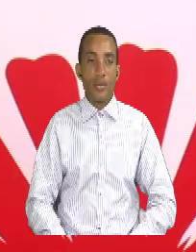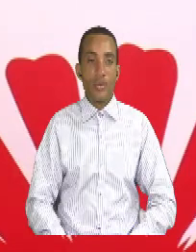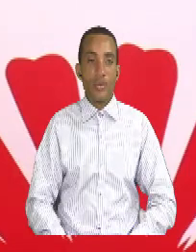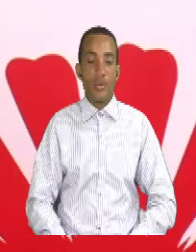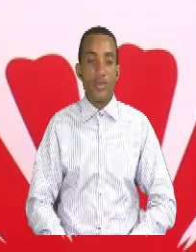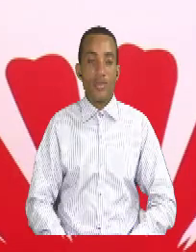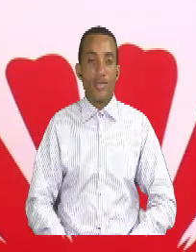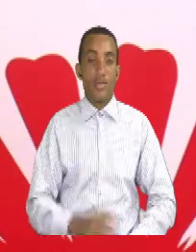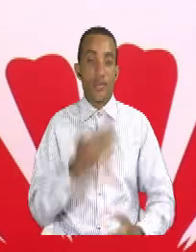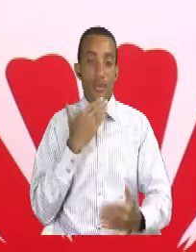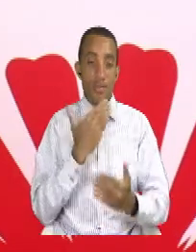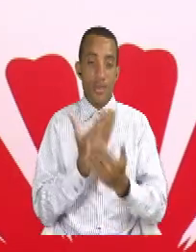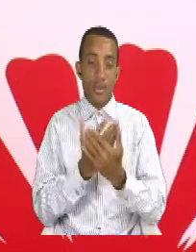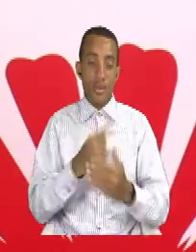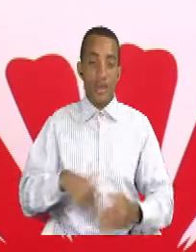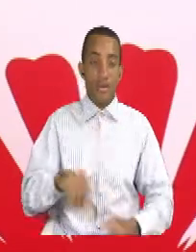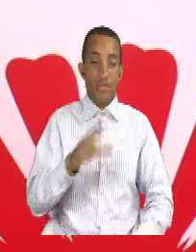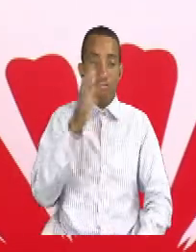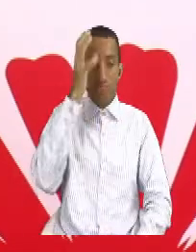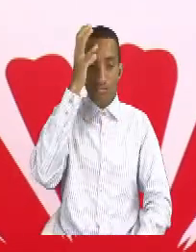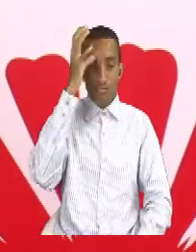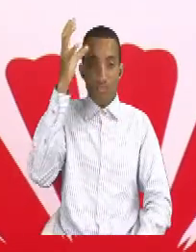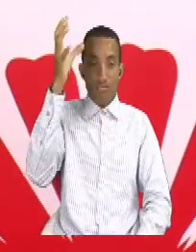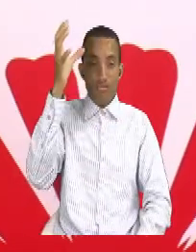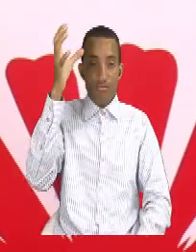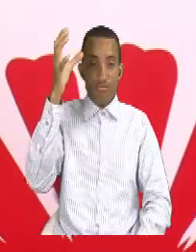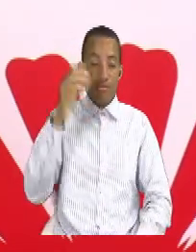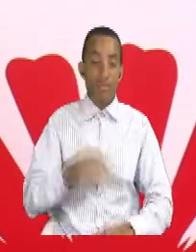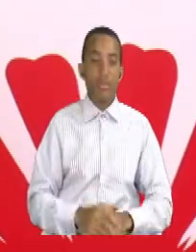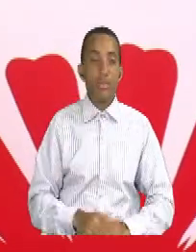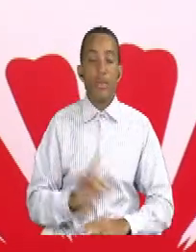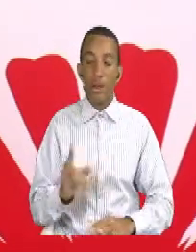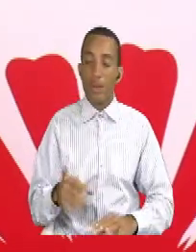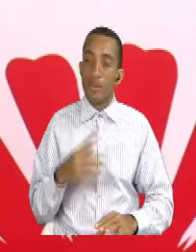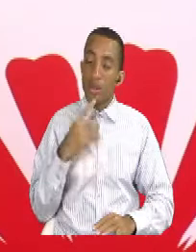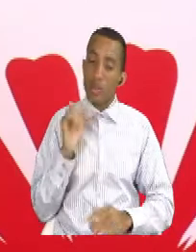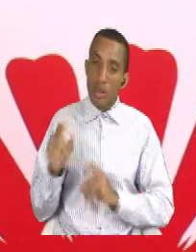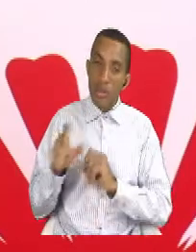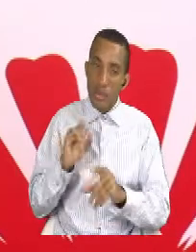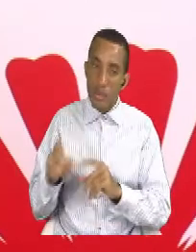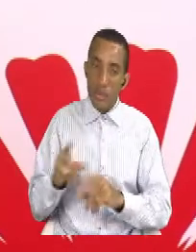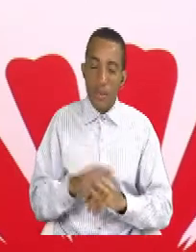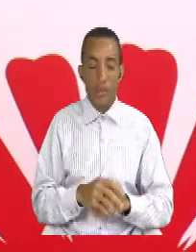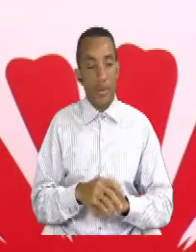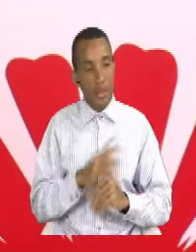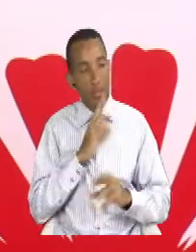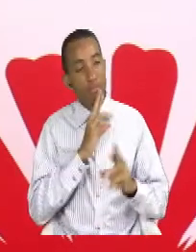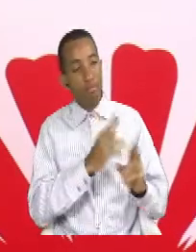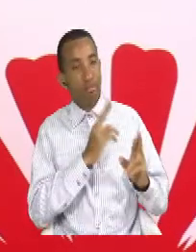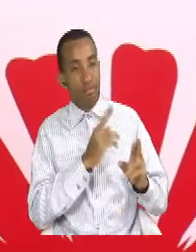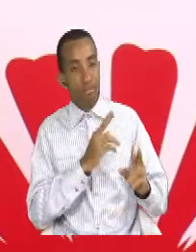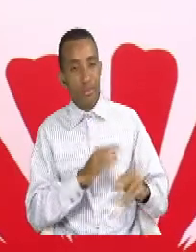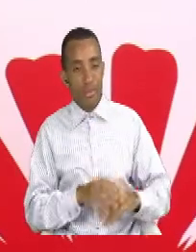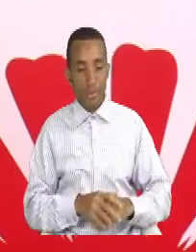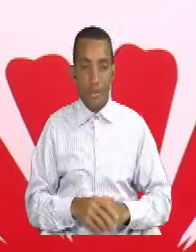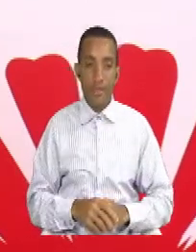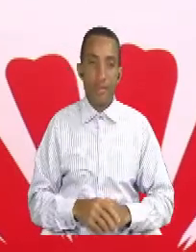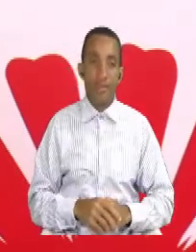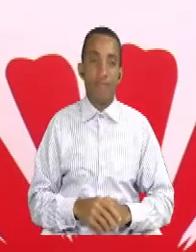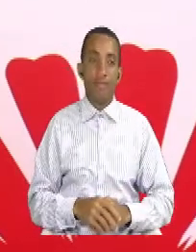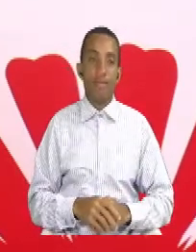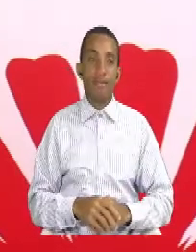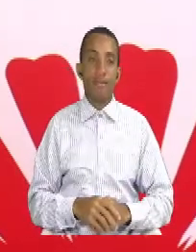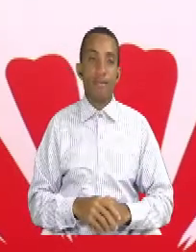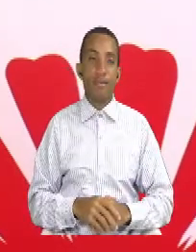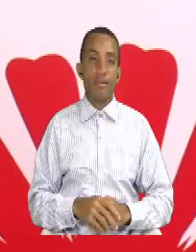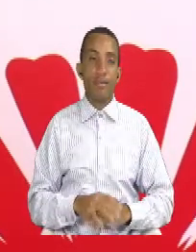Muchísimas gracias a nuestros expertos por siempre tener la disposición para responder las inquietudes de nuestros televidentes. Y bueno, como estábamos